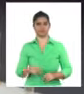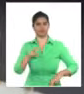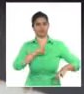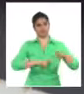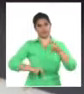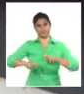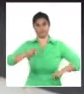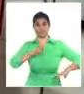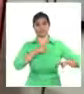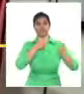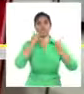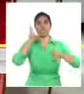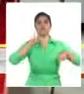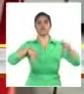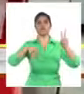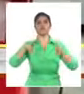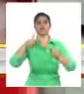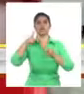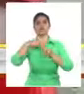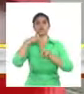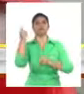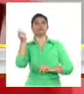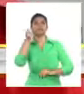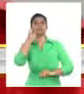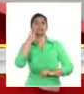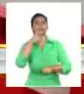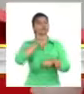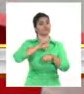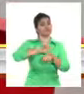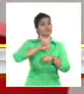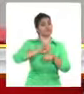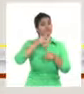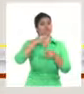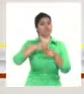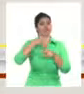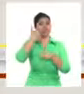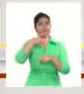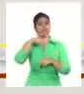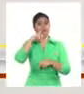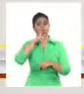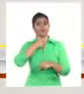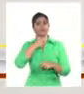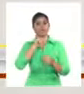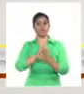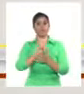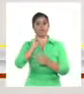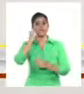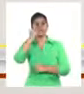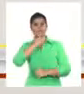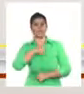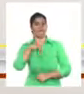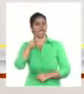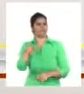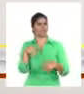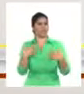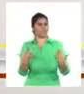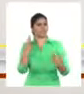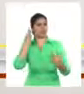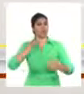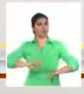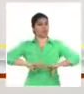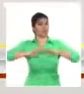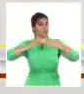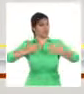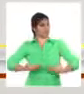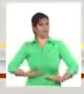diagnóstico y evaluación del tratamiento de la anemia drepanocítica en casos de gestantes es un proyecto que lidera el Centro de Biofísica Médica como